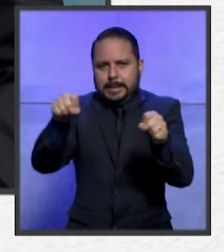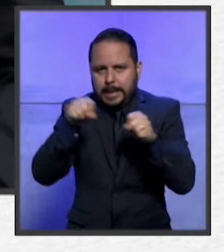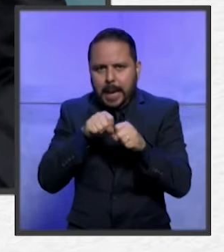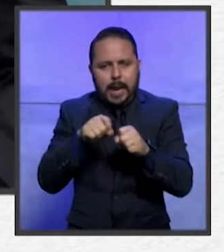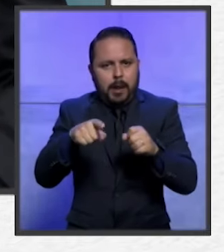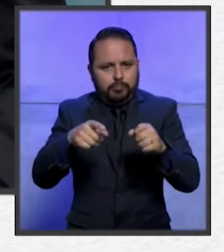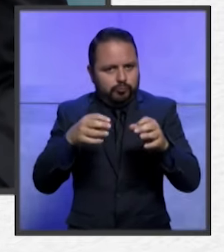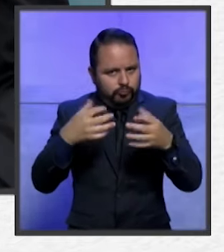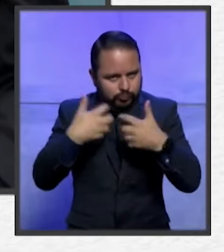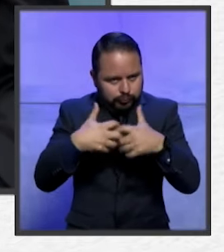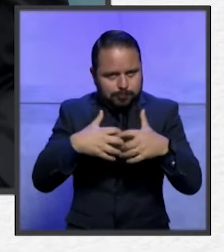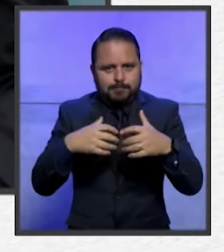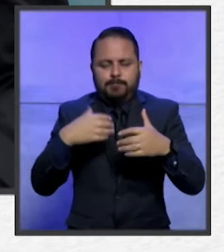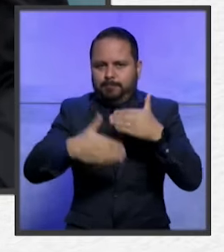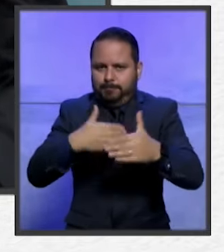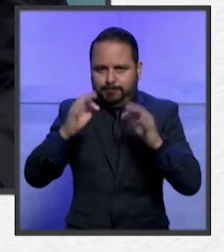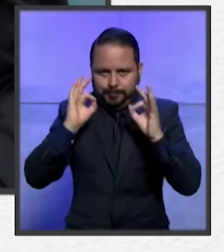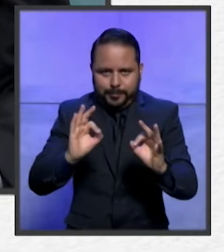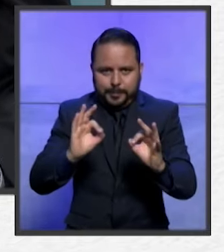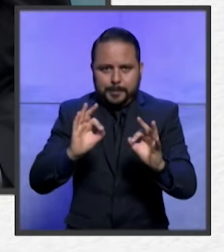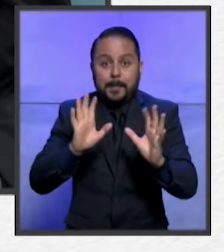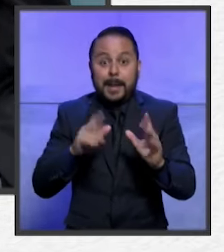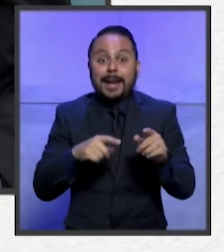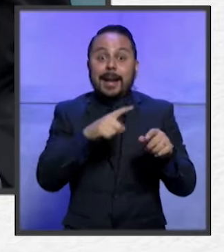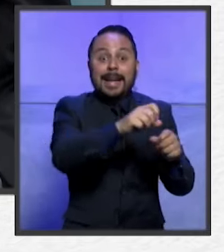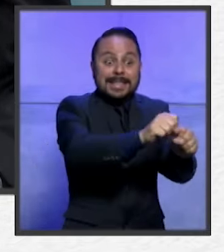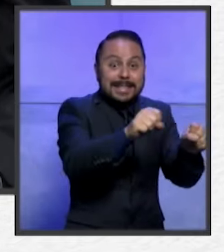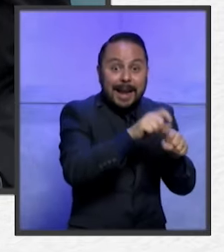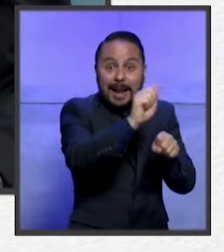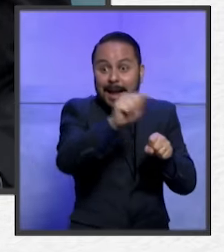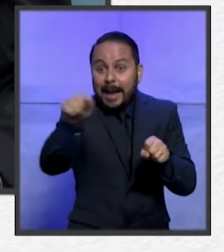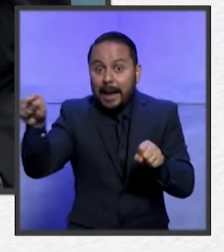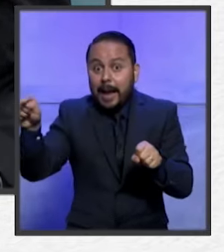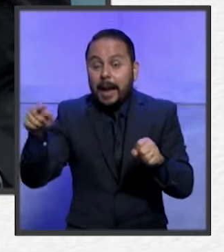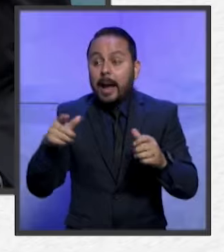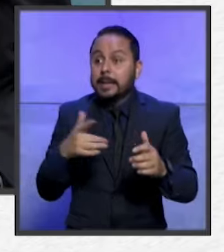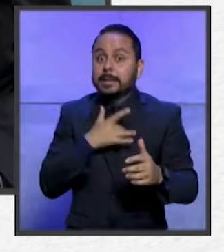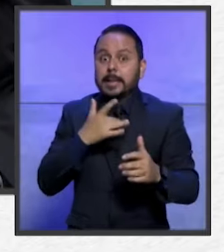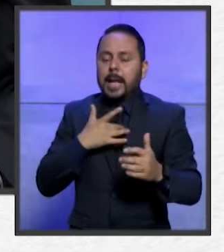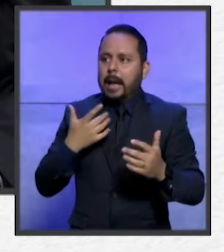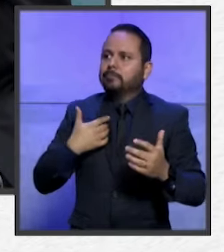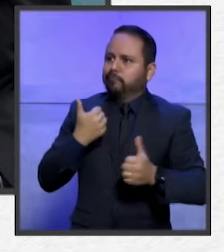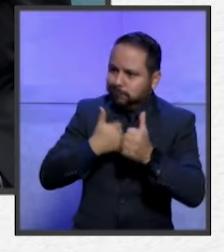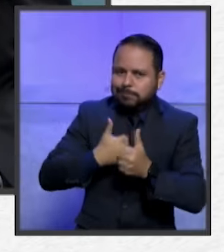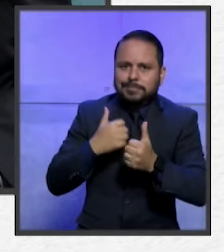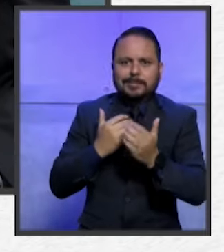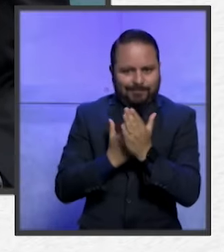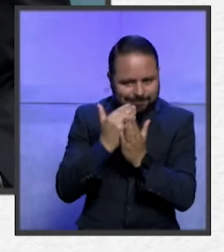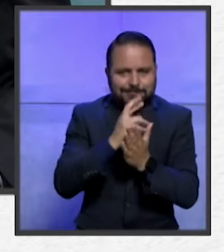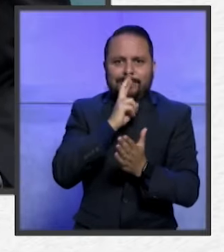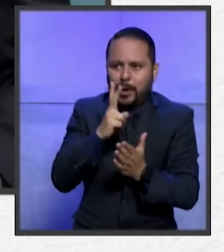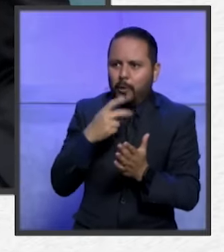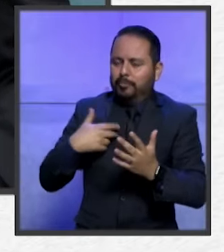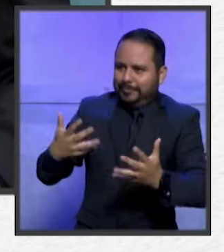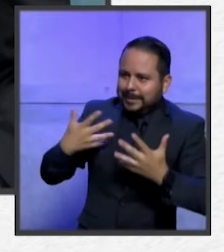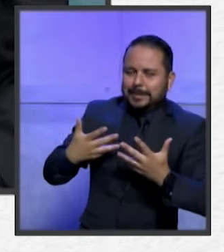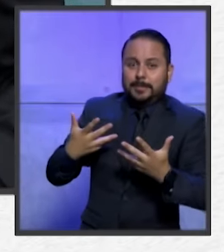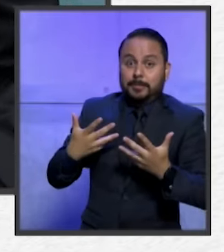la sal Pero esto las las estimula las alienta a ser mejores a competir entre ellas